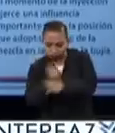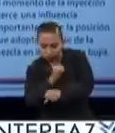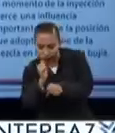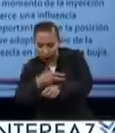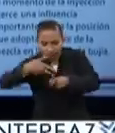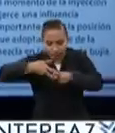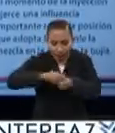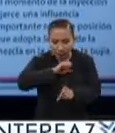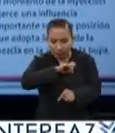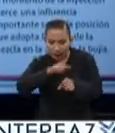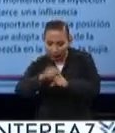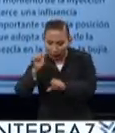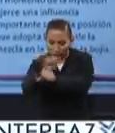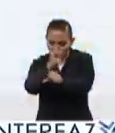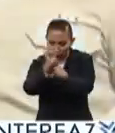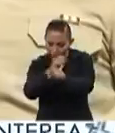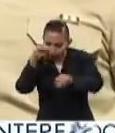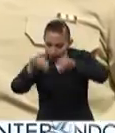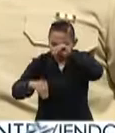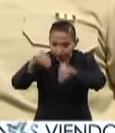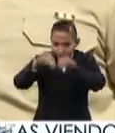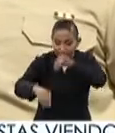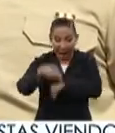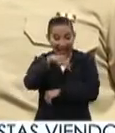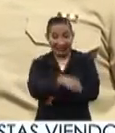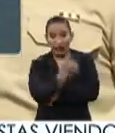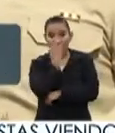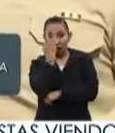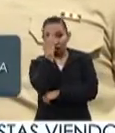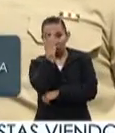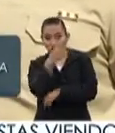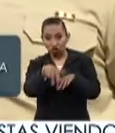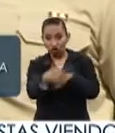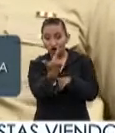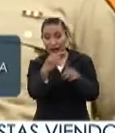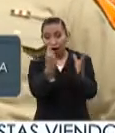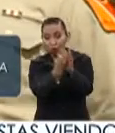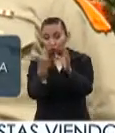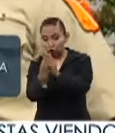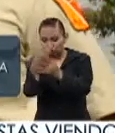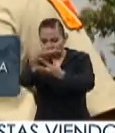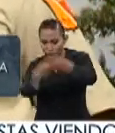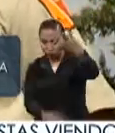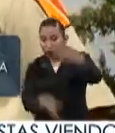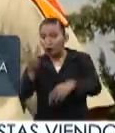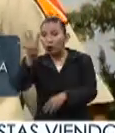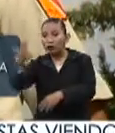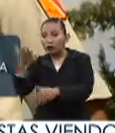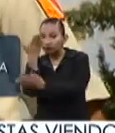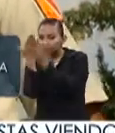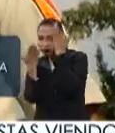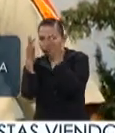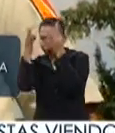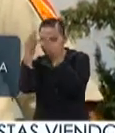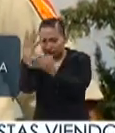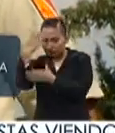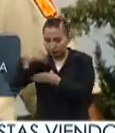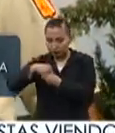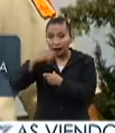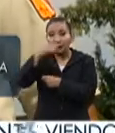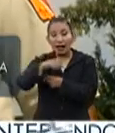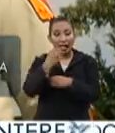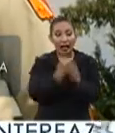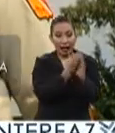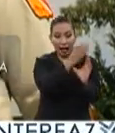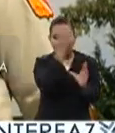y especialidades automotrices. En la escuela se imparten 12 cursos de capacitación y 4 de formación. Por lo que respecta a los